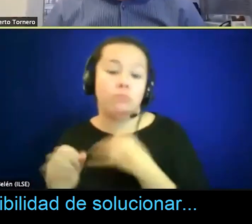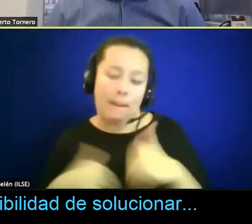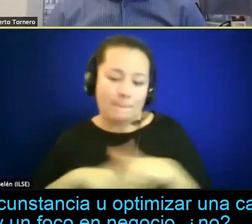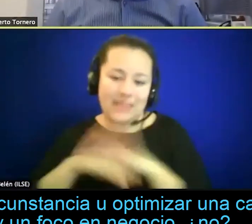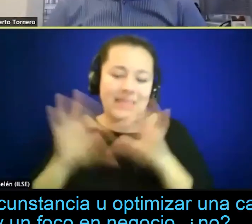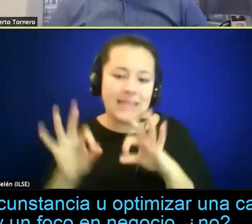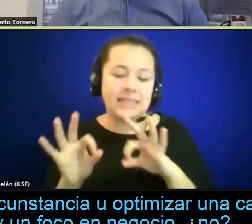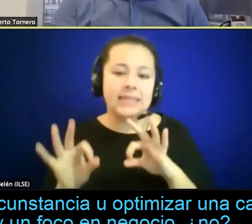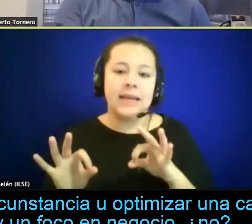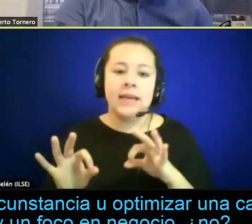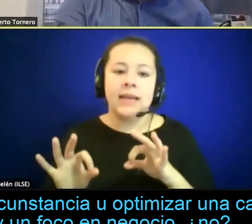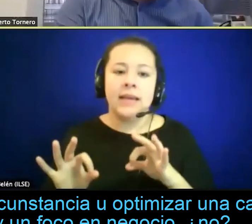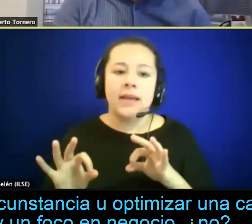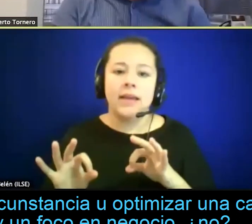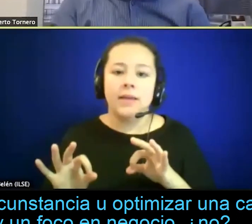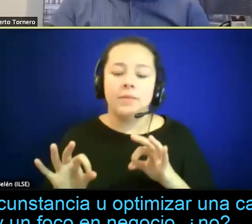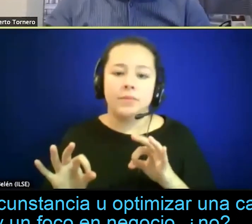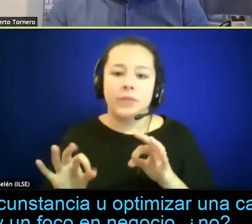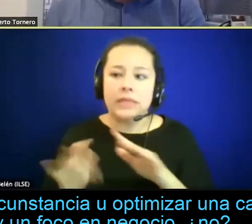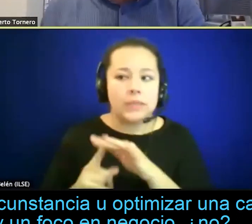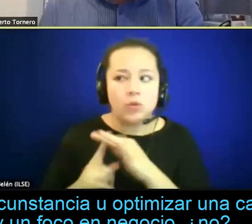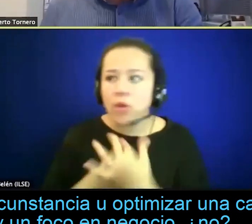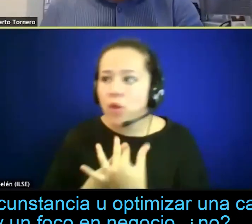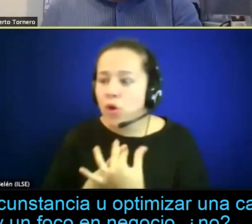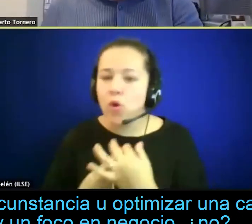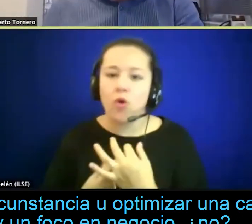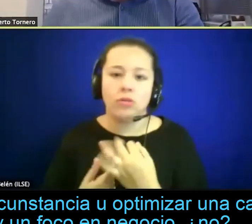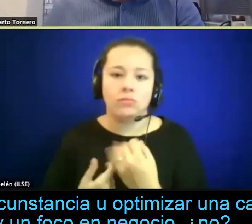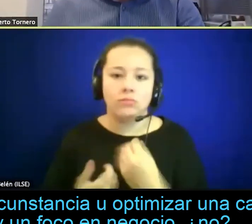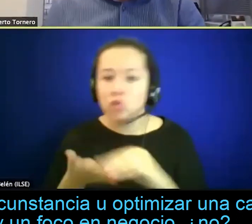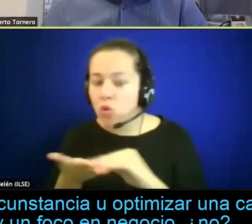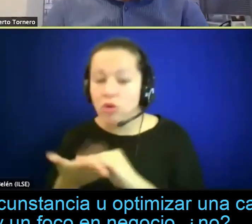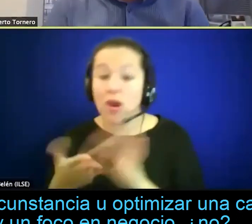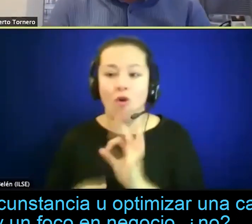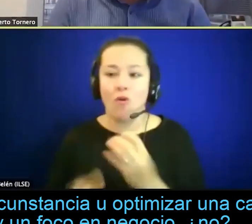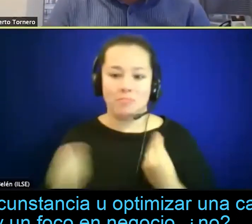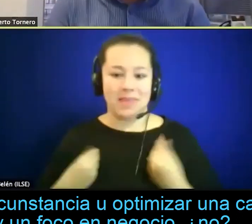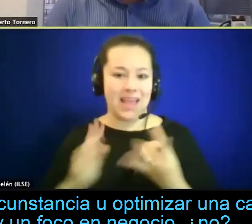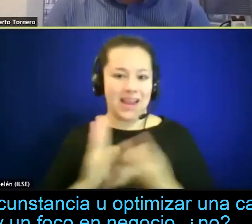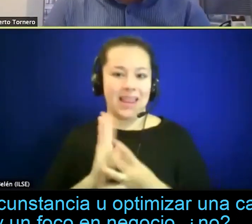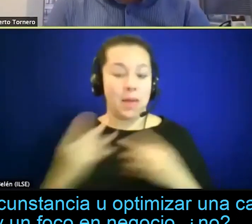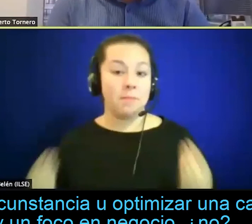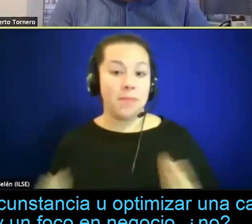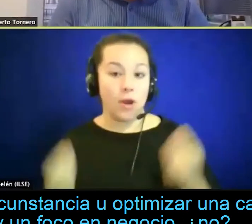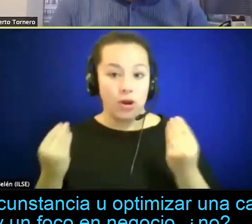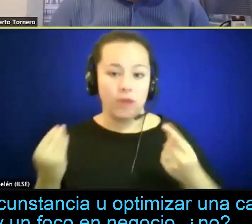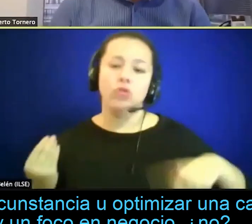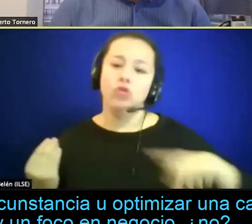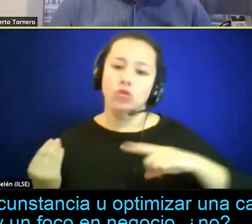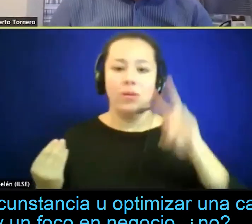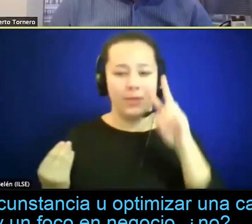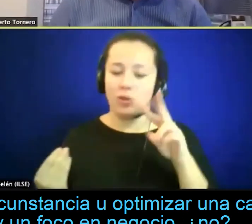solucionar una circunstancia u optimizar una calidad de vida, hemos visto que hay un foco en negocio,